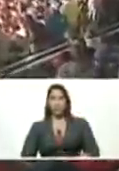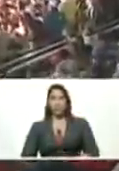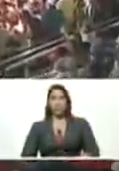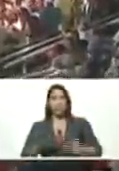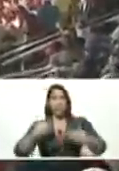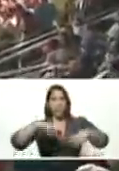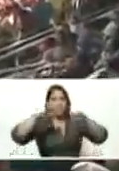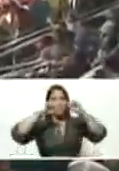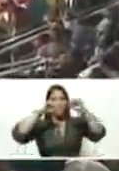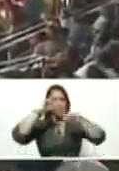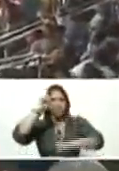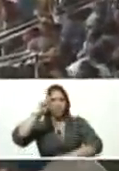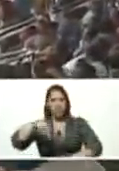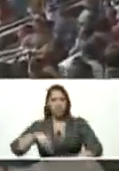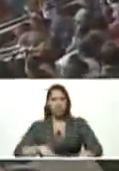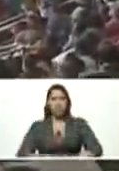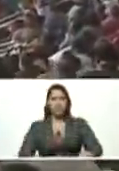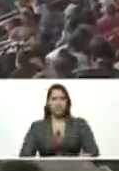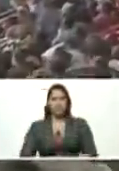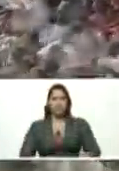vivan la siembra